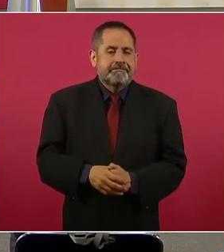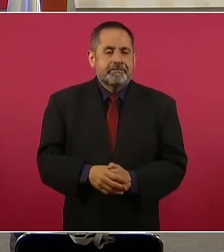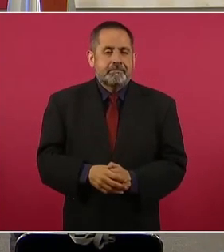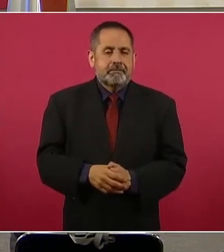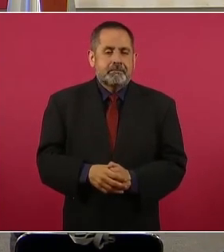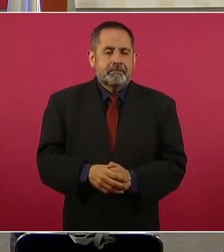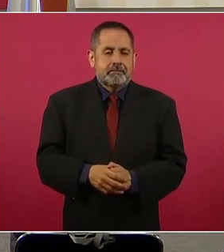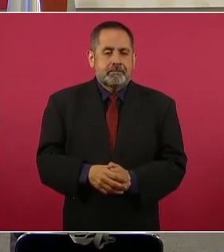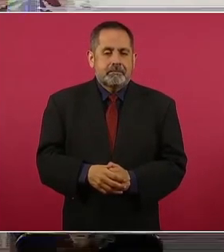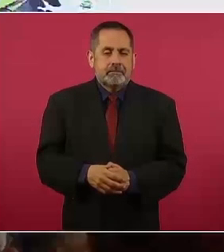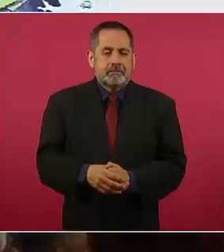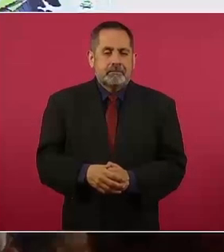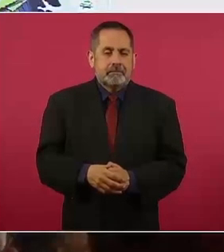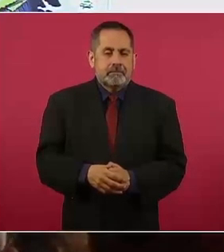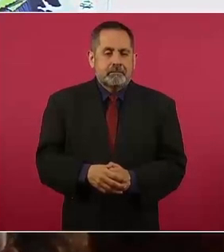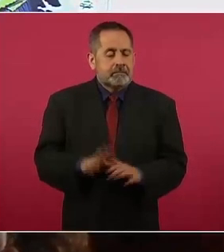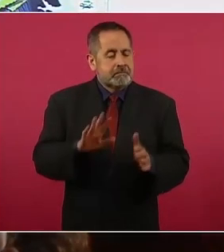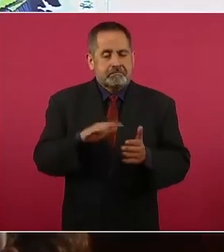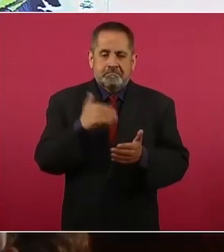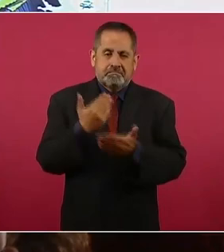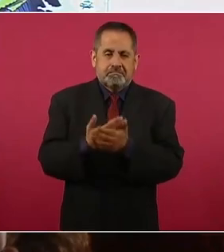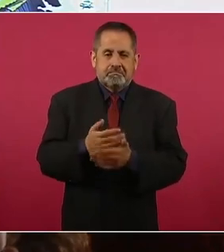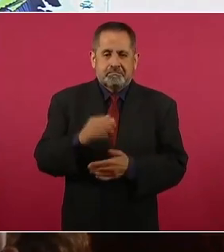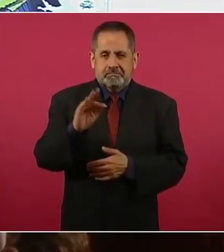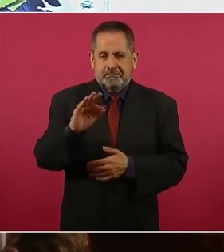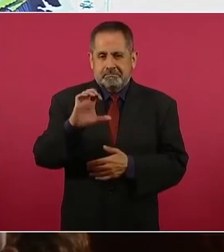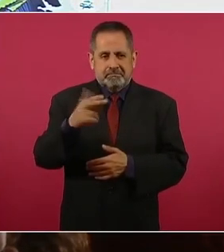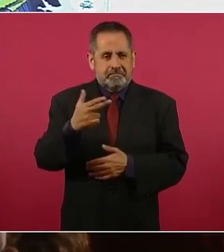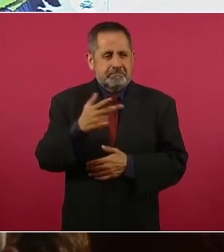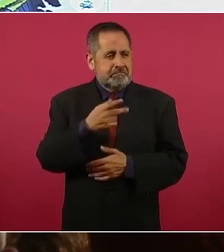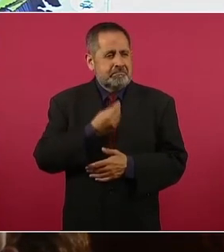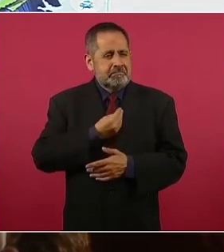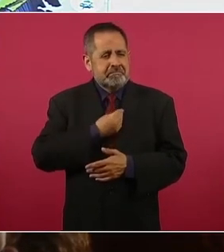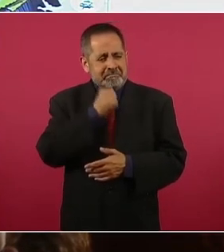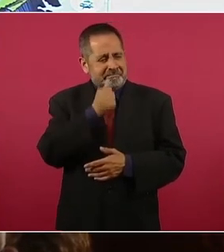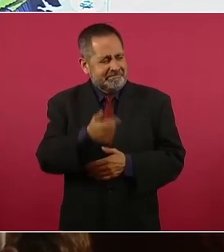Ya se rindió, no aguantó nada.